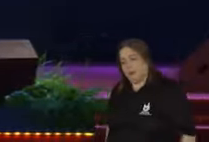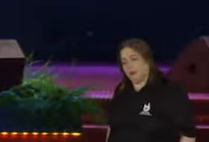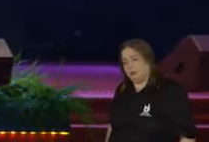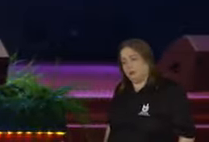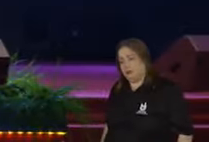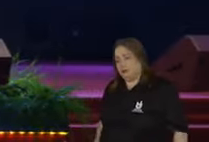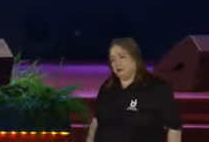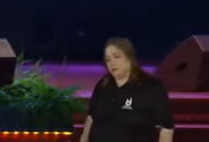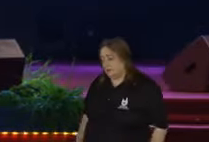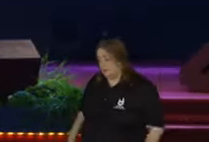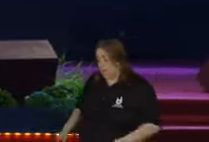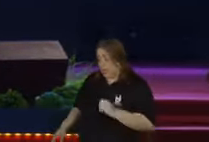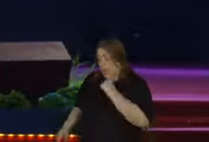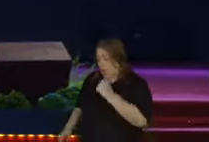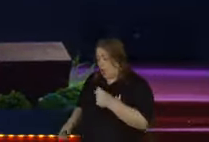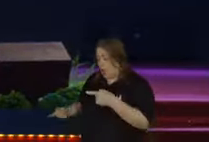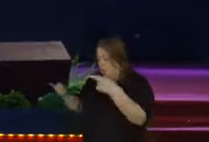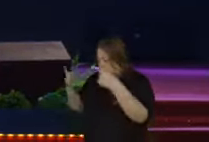Que esto no te suceda.